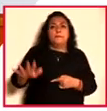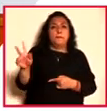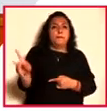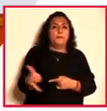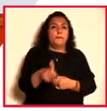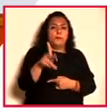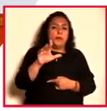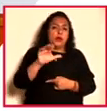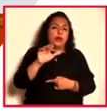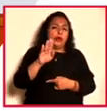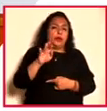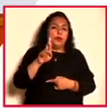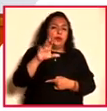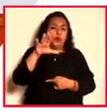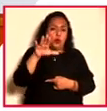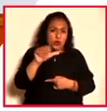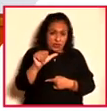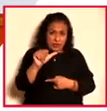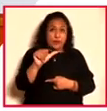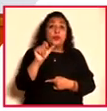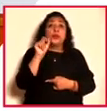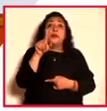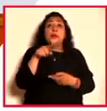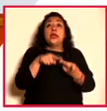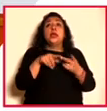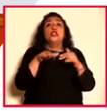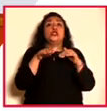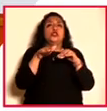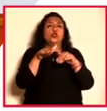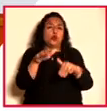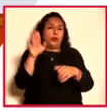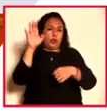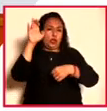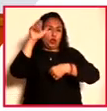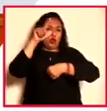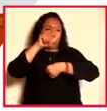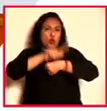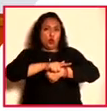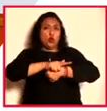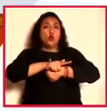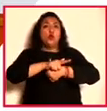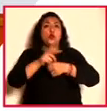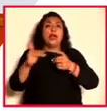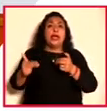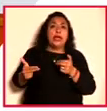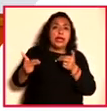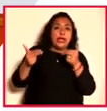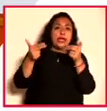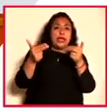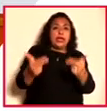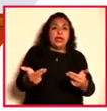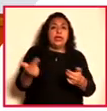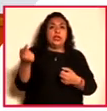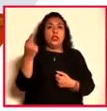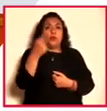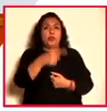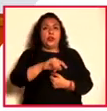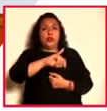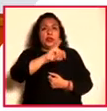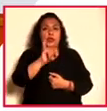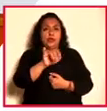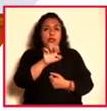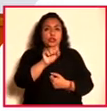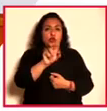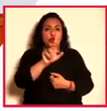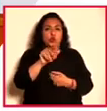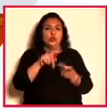Caborca. Tiene que ver con la cultura que heredamos de las órdenes jesuitas y del padre